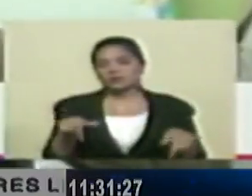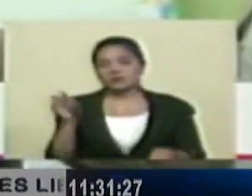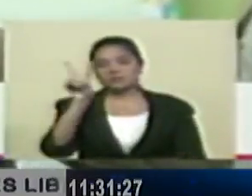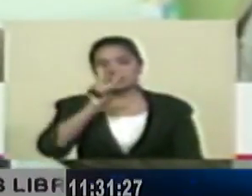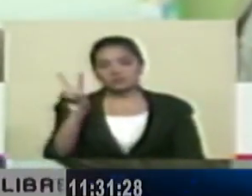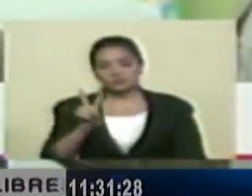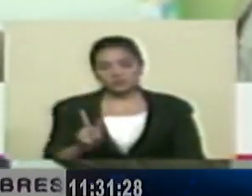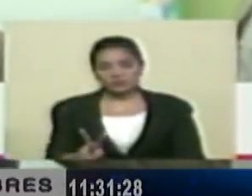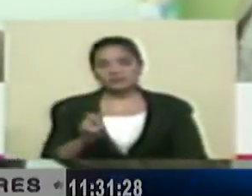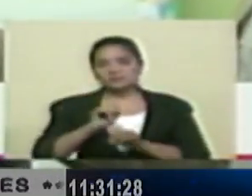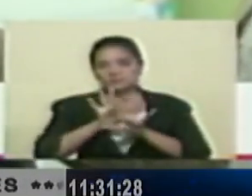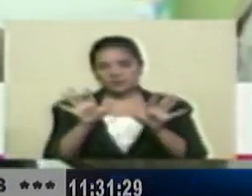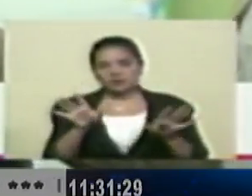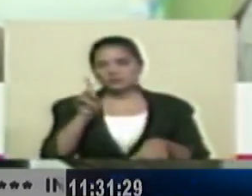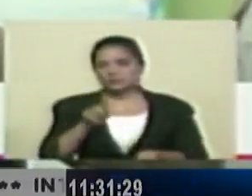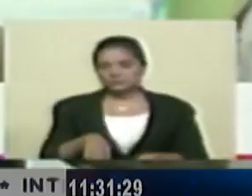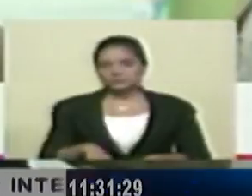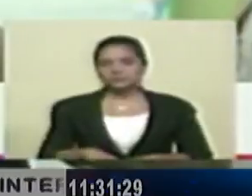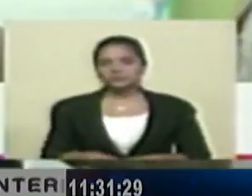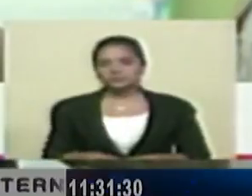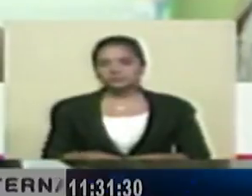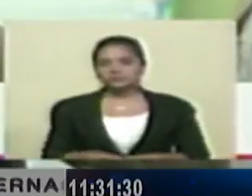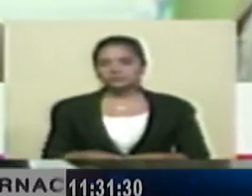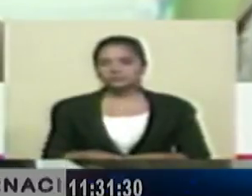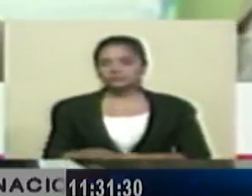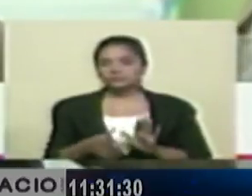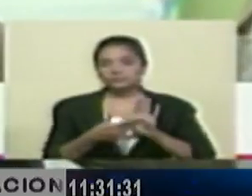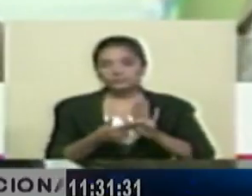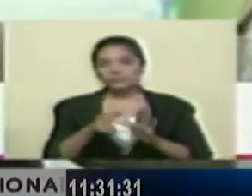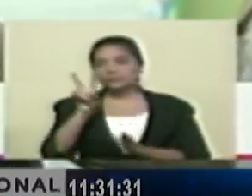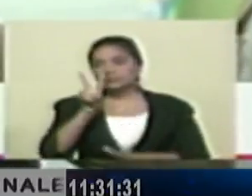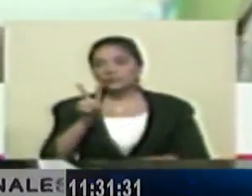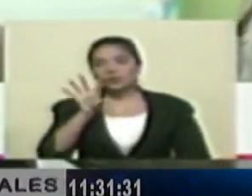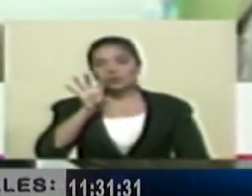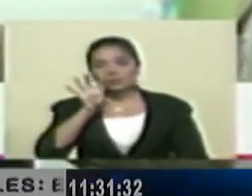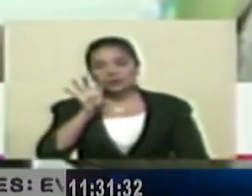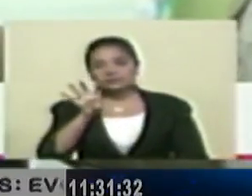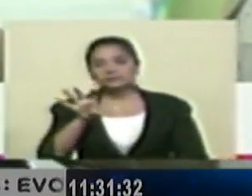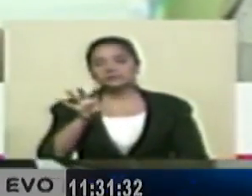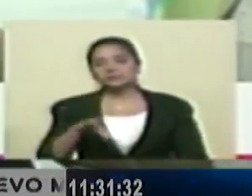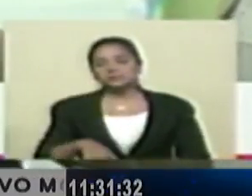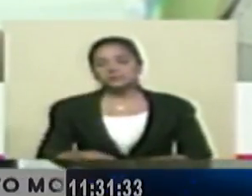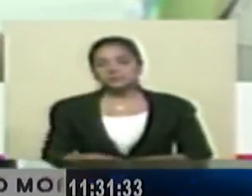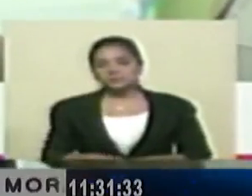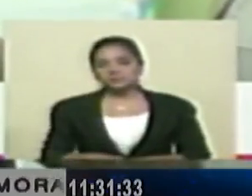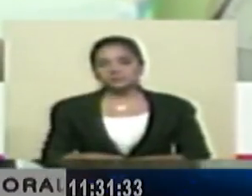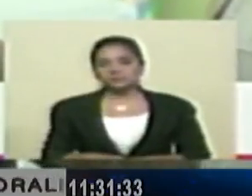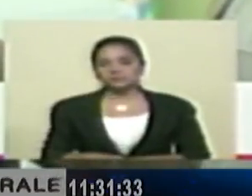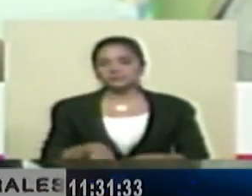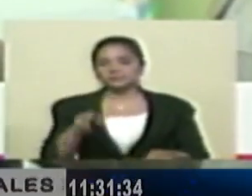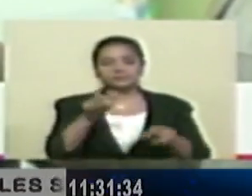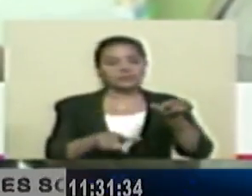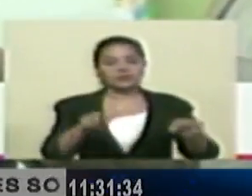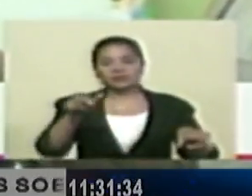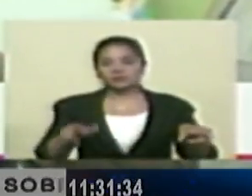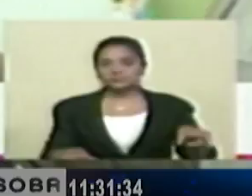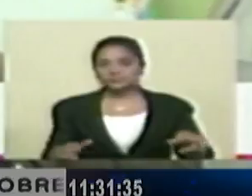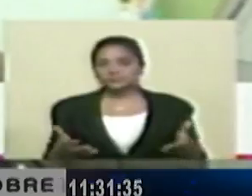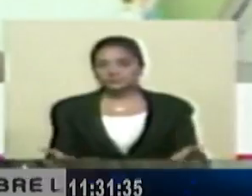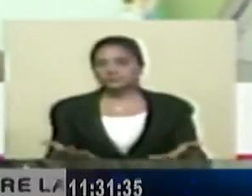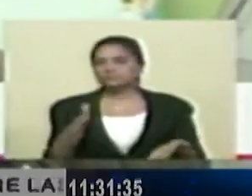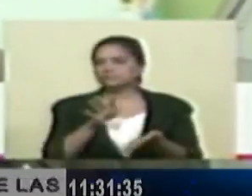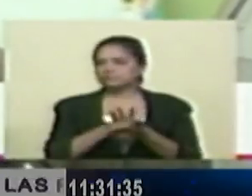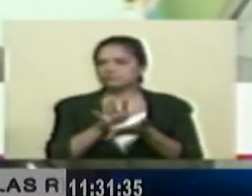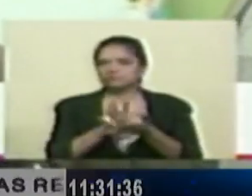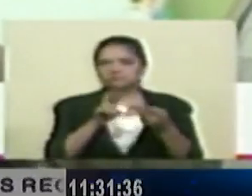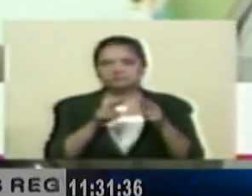ejerce su derecho al voto desde el Estado Anzoátegui. En este momento declara, vamos a ver y escuchar sus declaraciones.